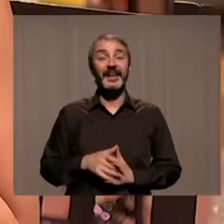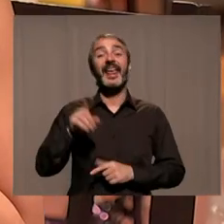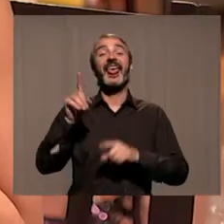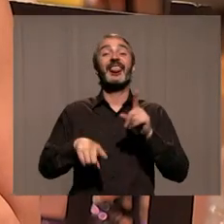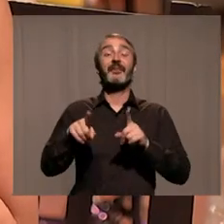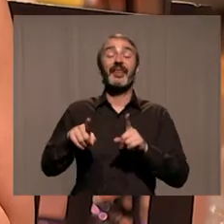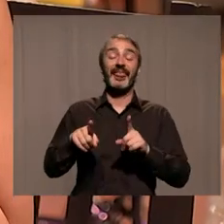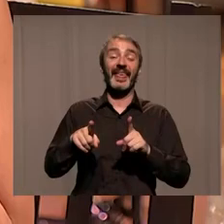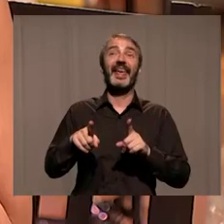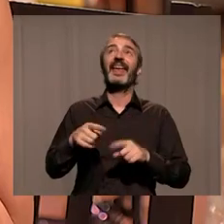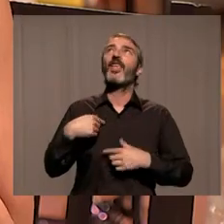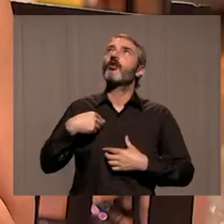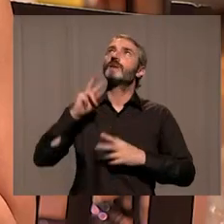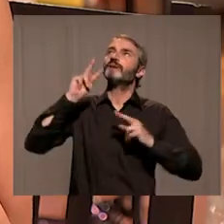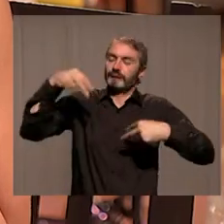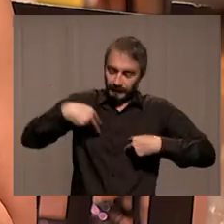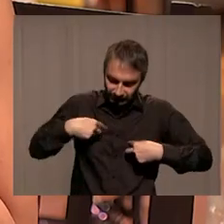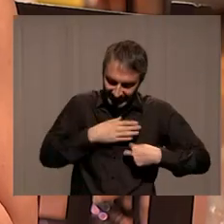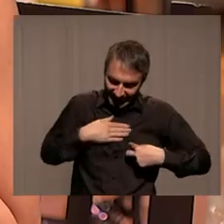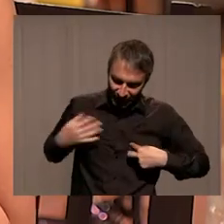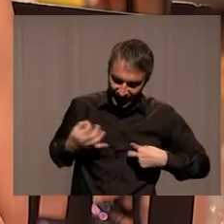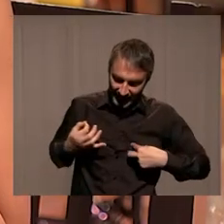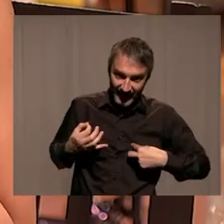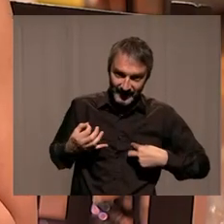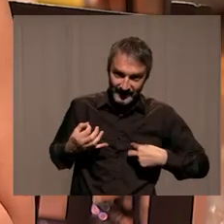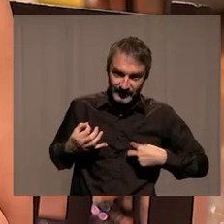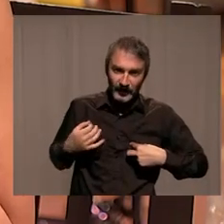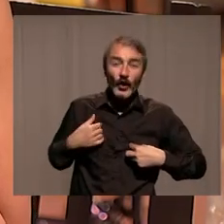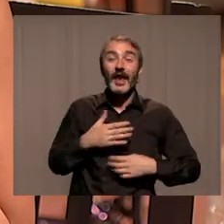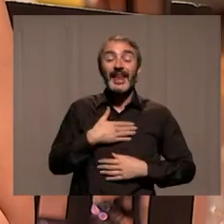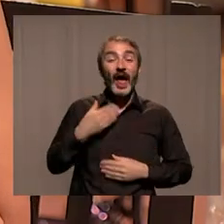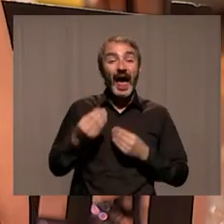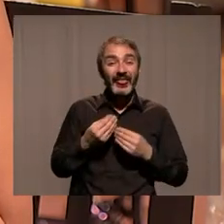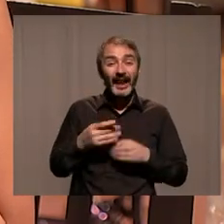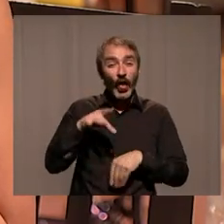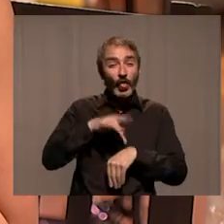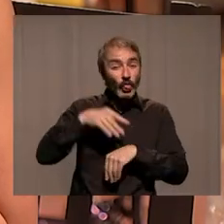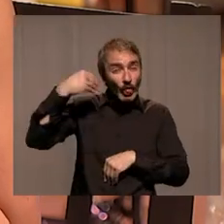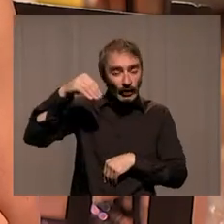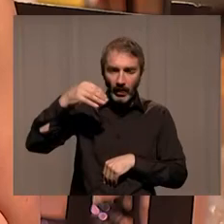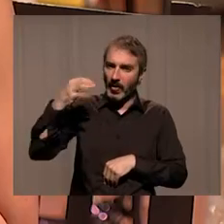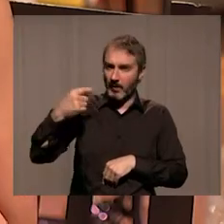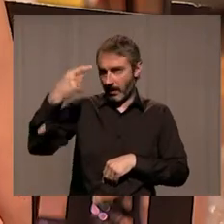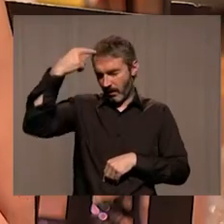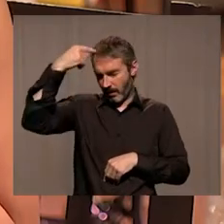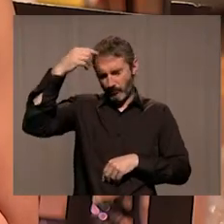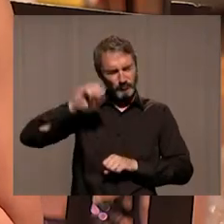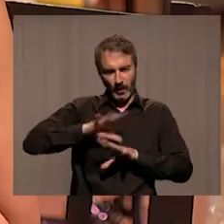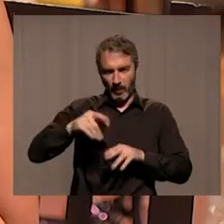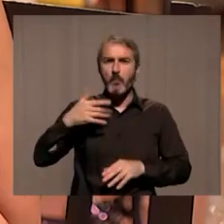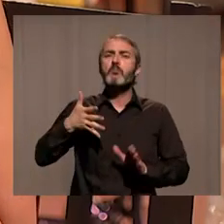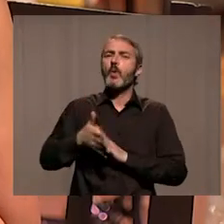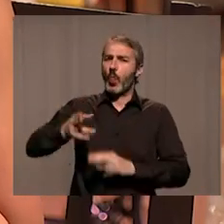quieras realmente. O sea, si tú quieres hacer un doctorado, yo pienso que tienes que tenerlo muy claro. Es una... Pues es una decisión